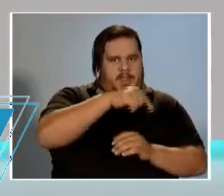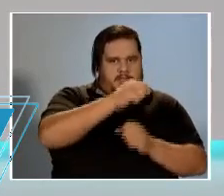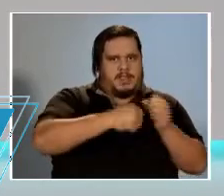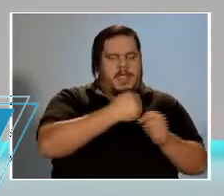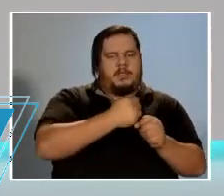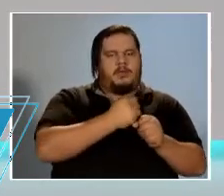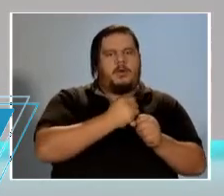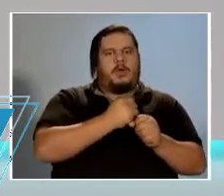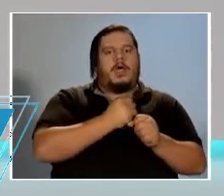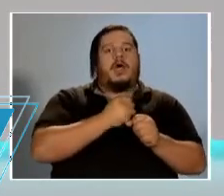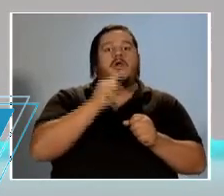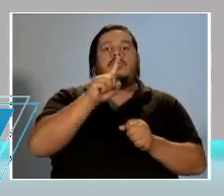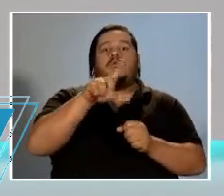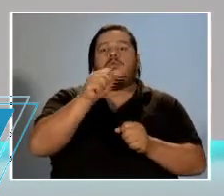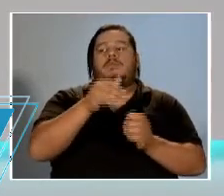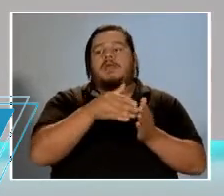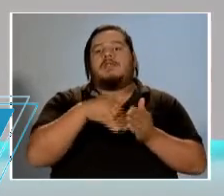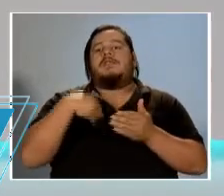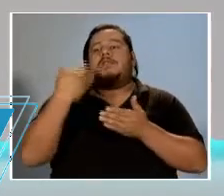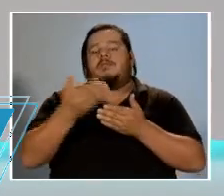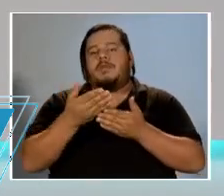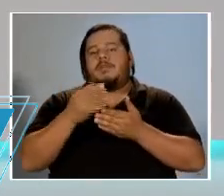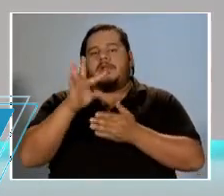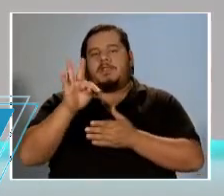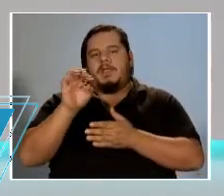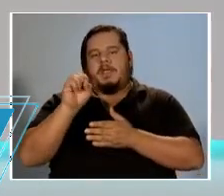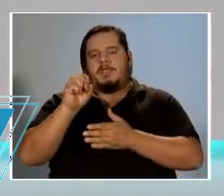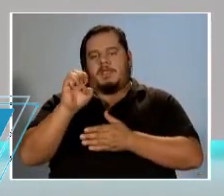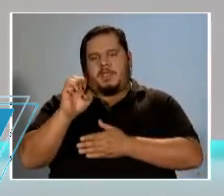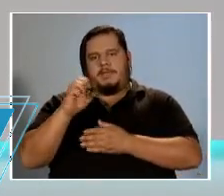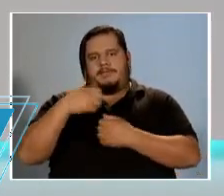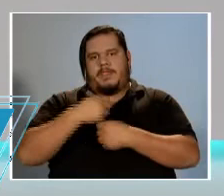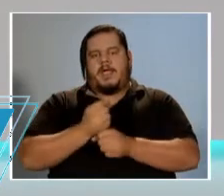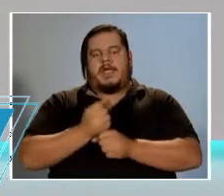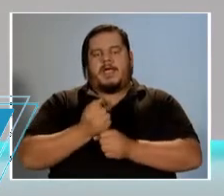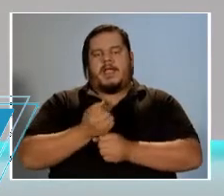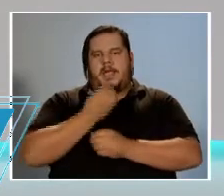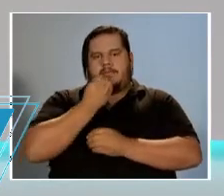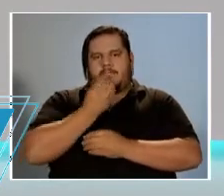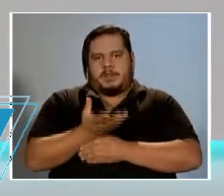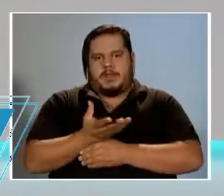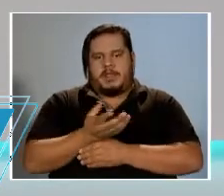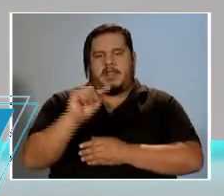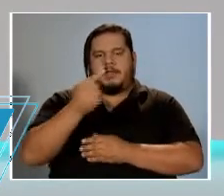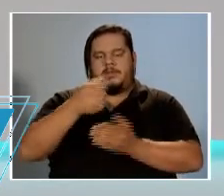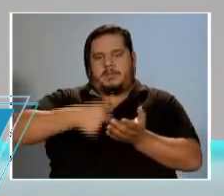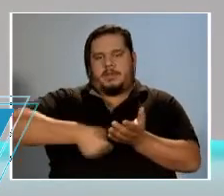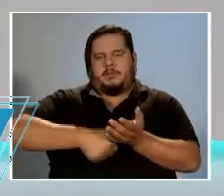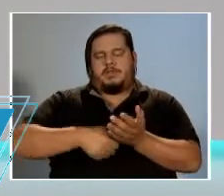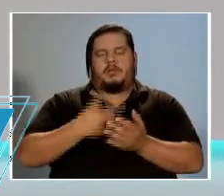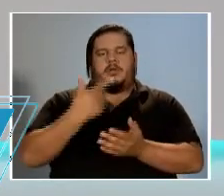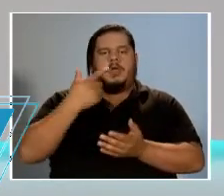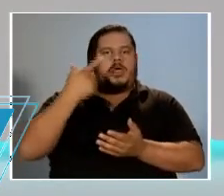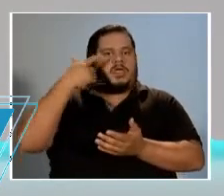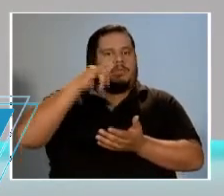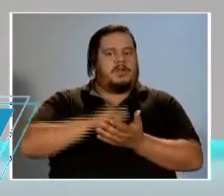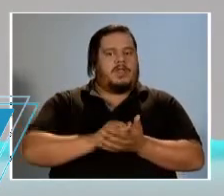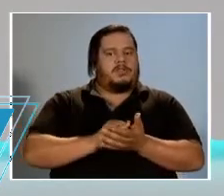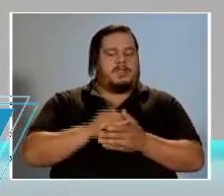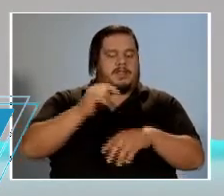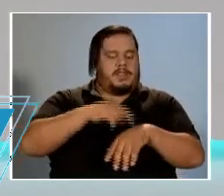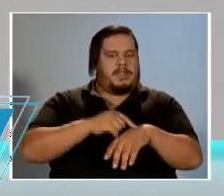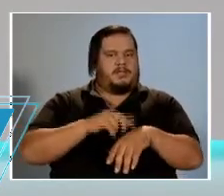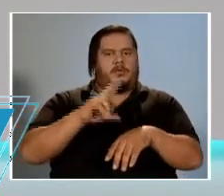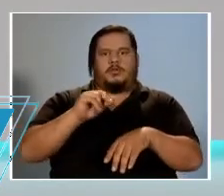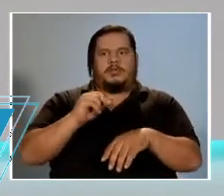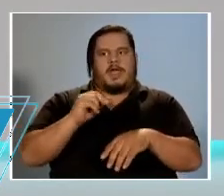a que sea un mes después de que el Tribunal Supremo de Elecciones haga la declaratoria de la primera votación, lo cual hace que el plazo ya no sea tan rígido